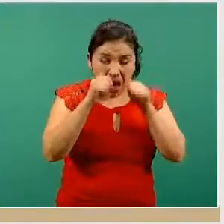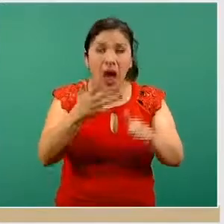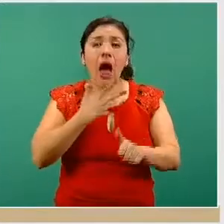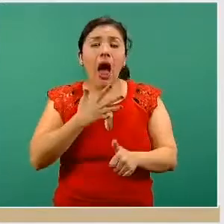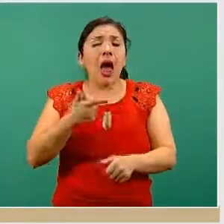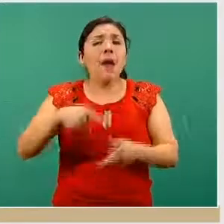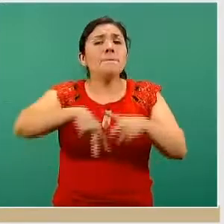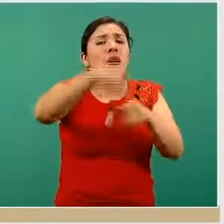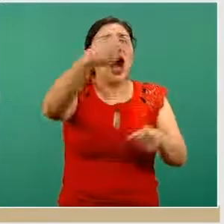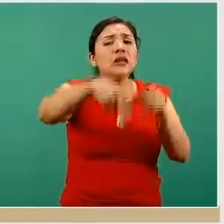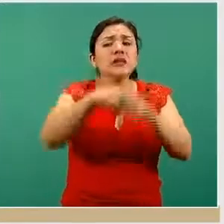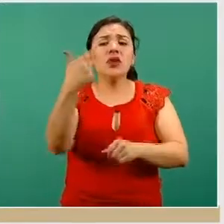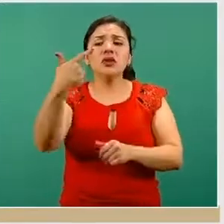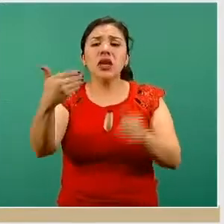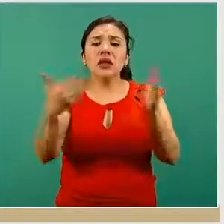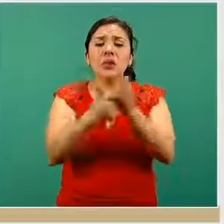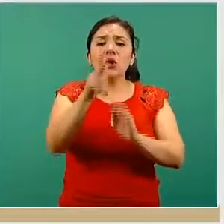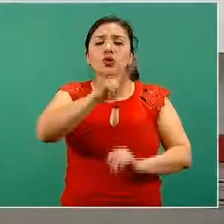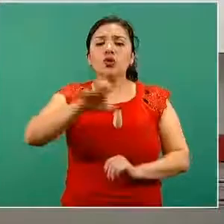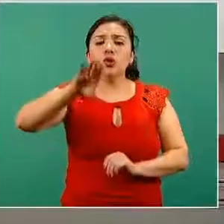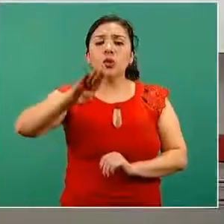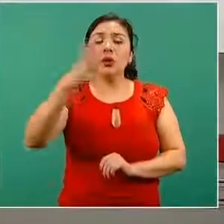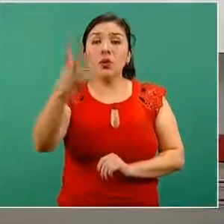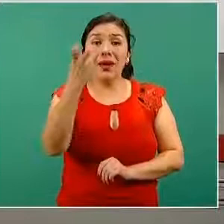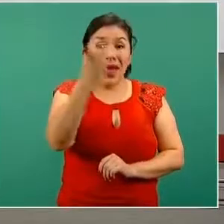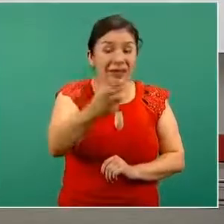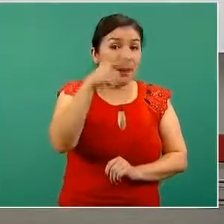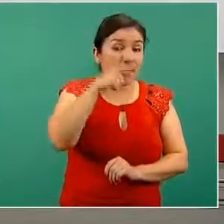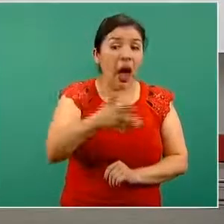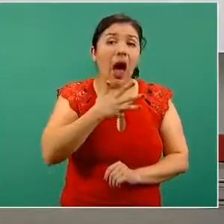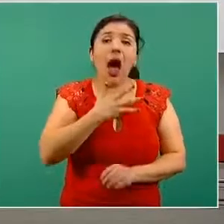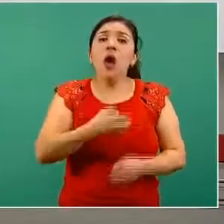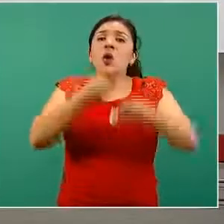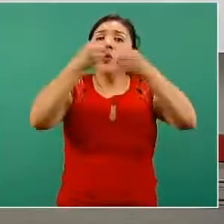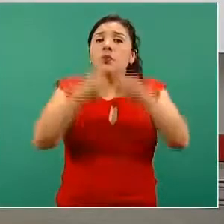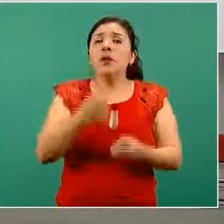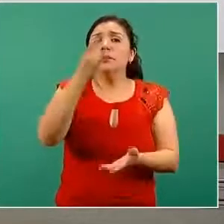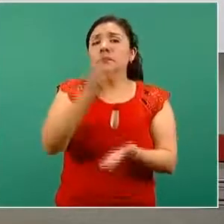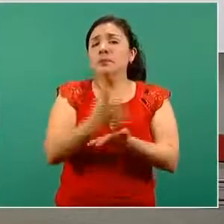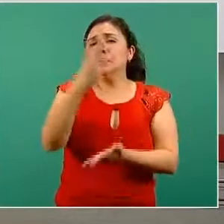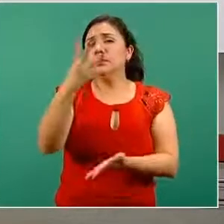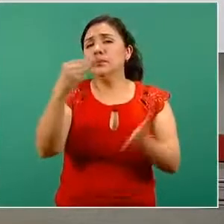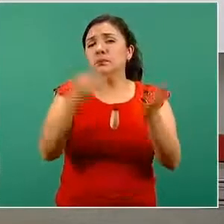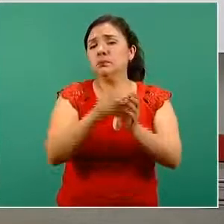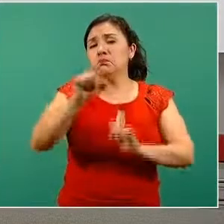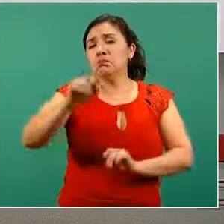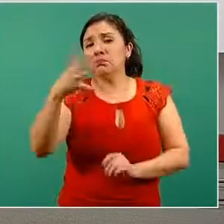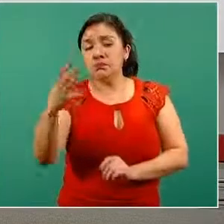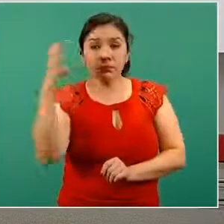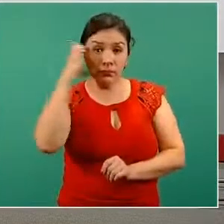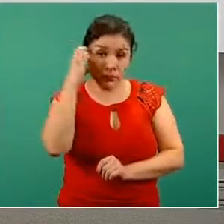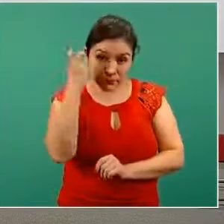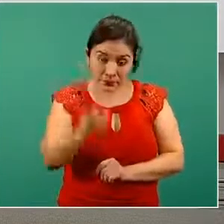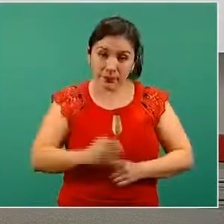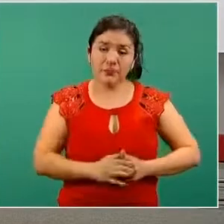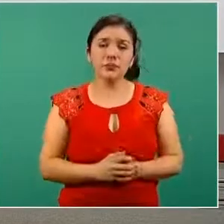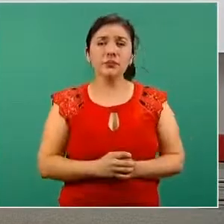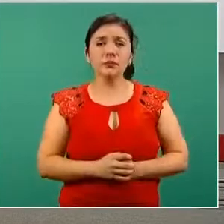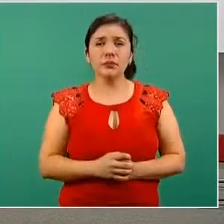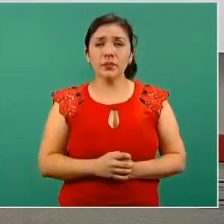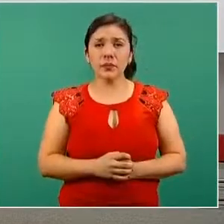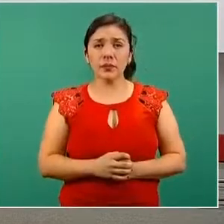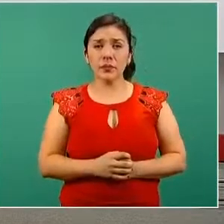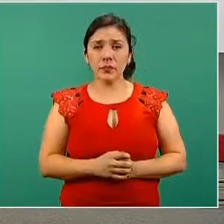disponibles 7.894, de las cuales se mantienen ocupadas 3.024. La siguiente, por